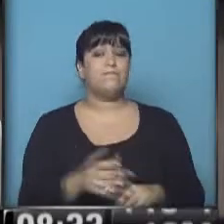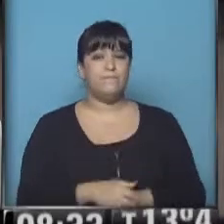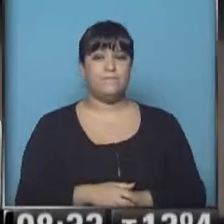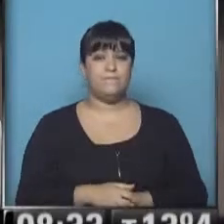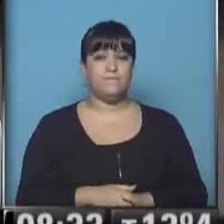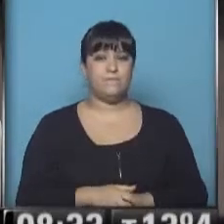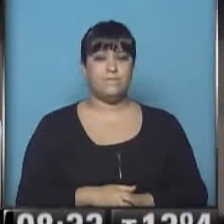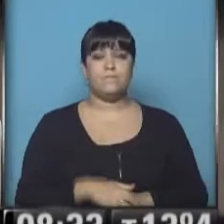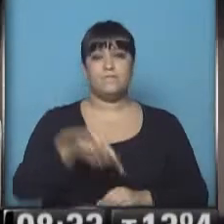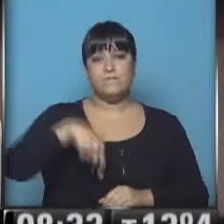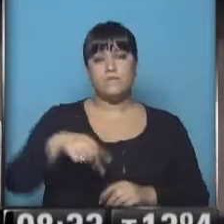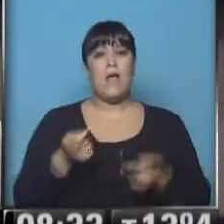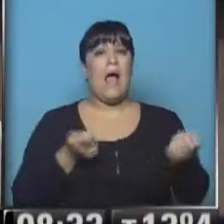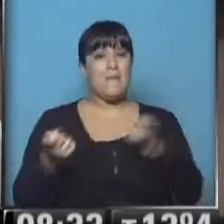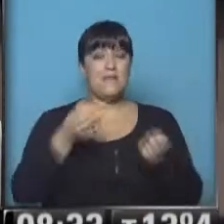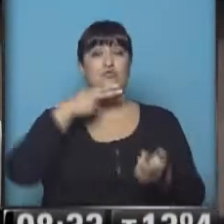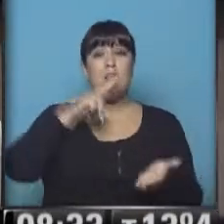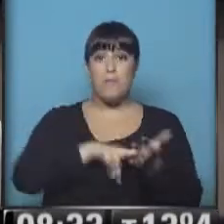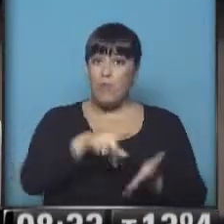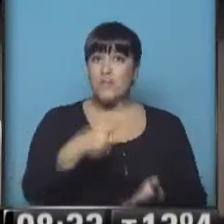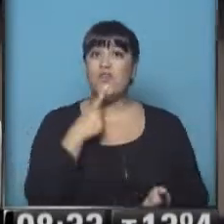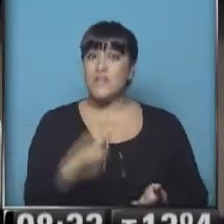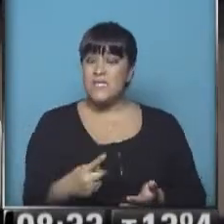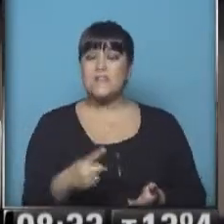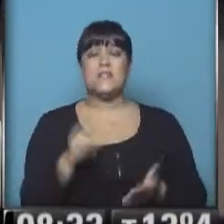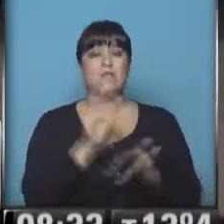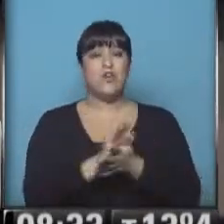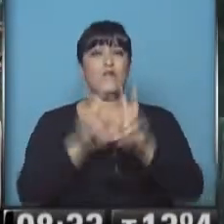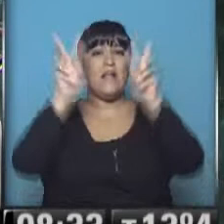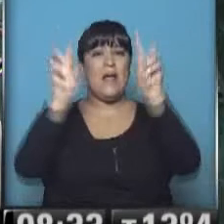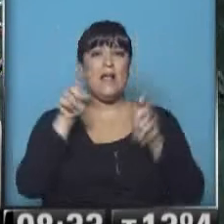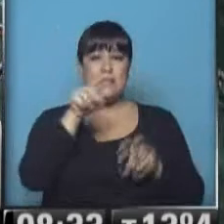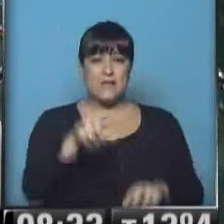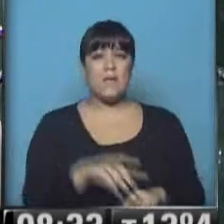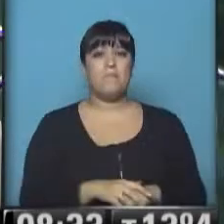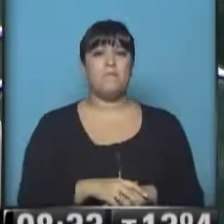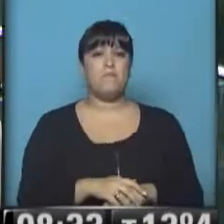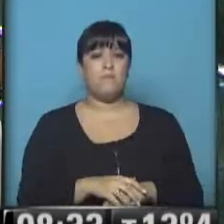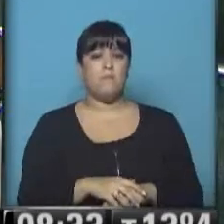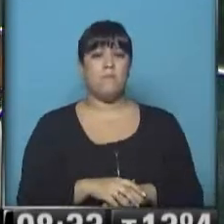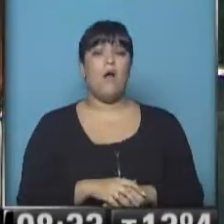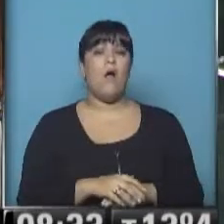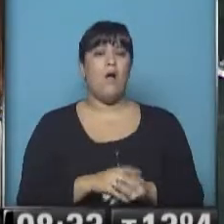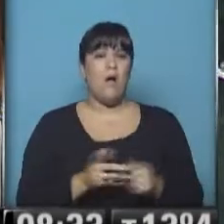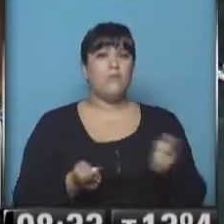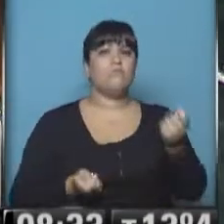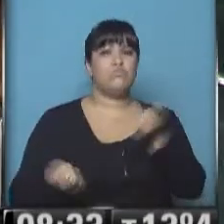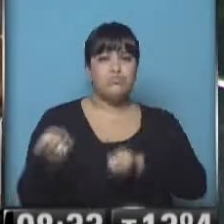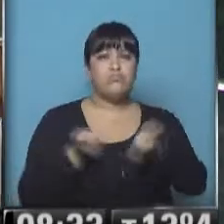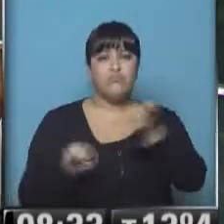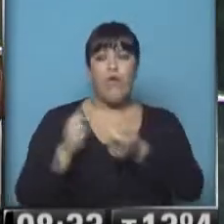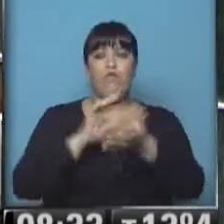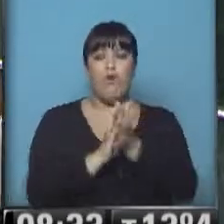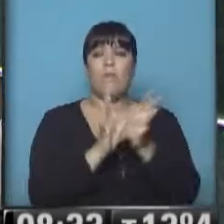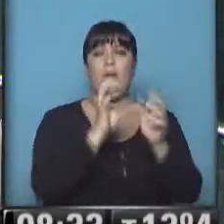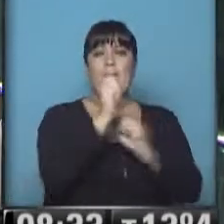en administración tributaria el tema de esto de viciar la operación a través de estas maniobras que